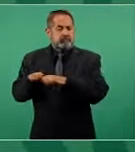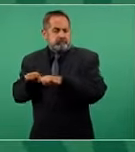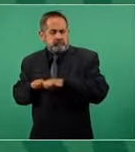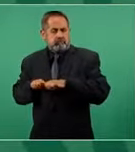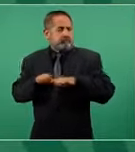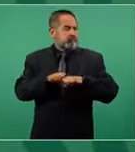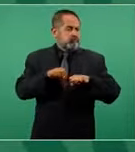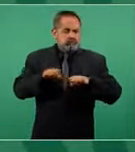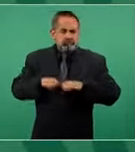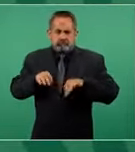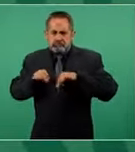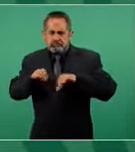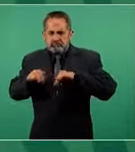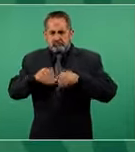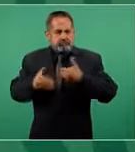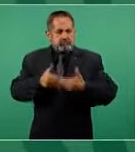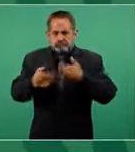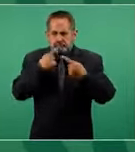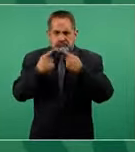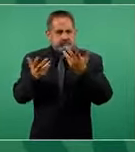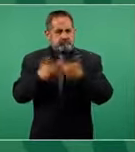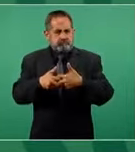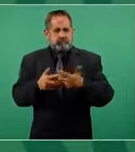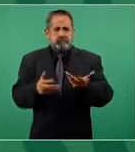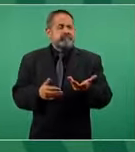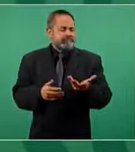trabajando. Yo sí quiero